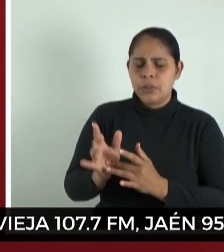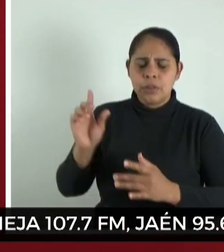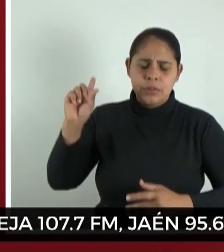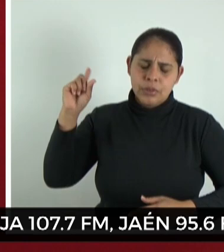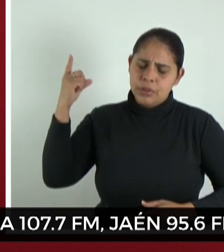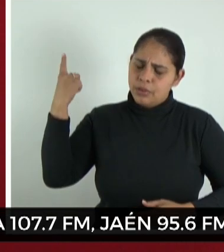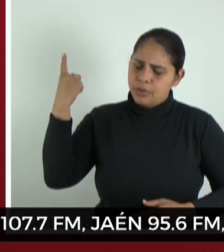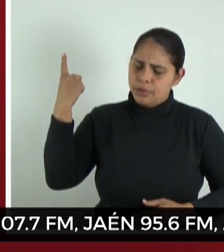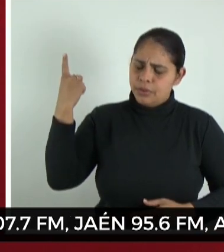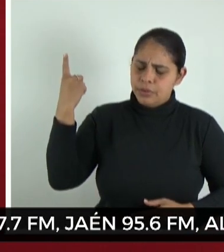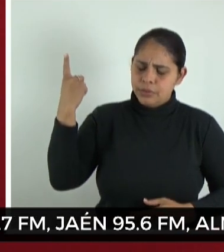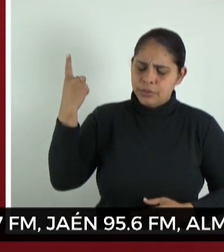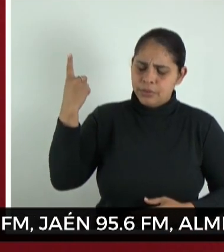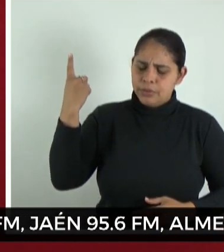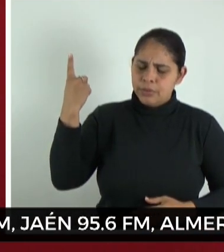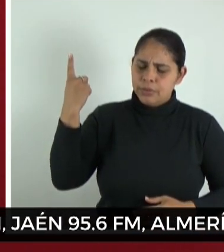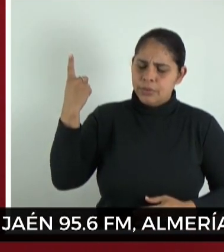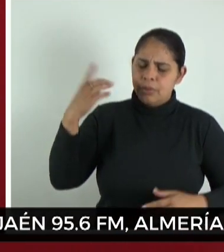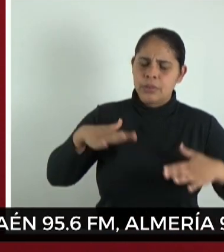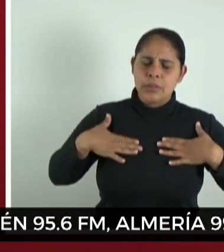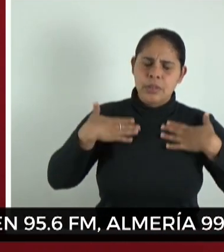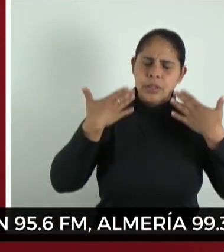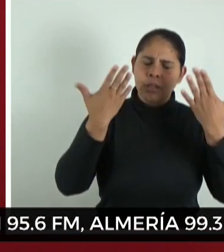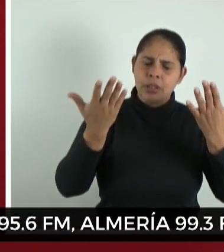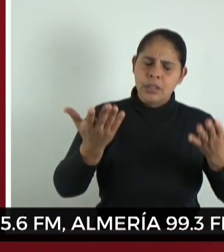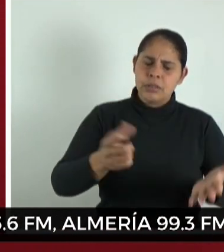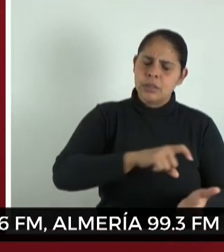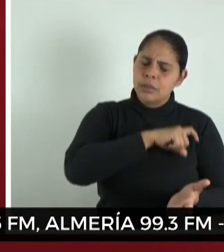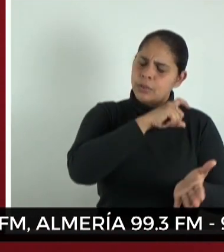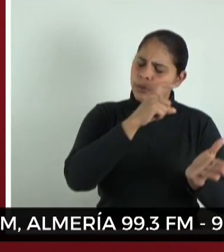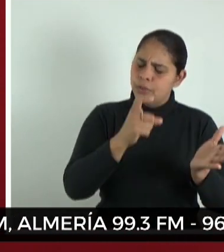Dios de toda gracia,